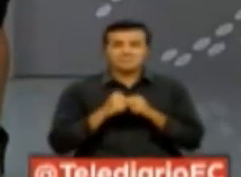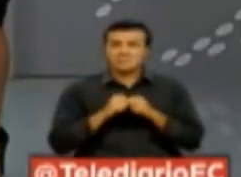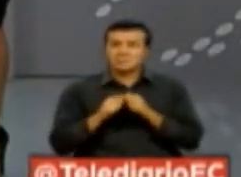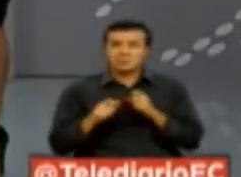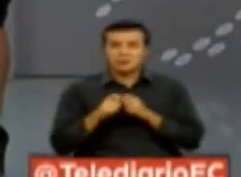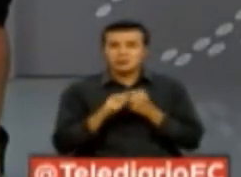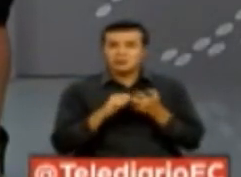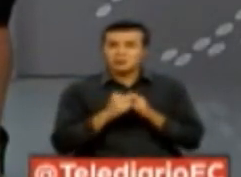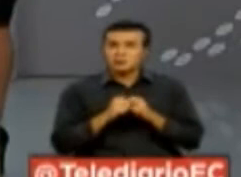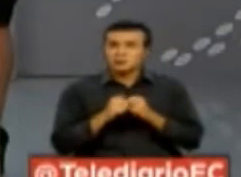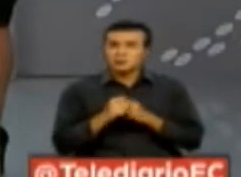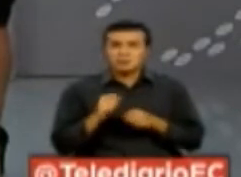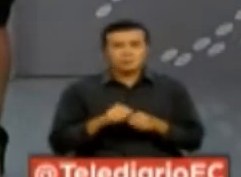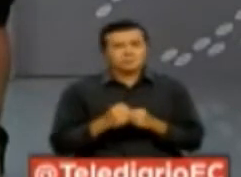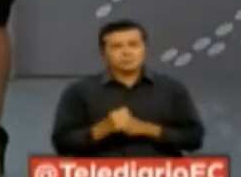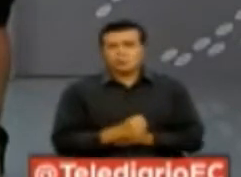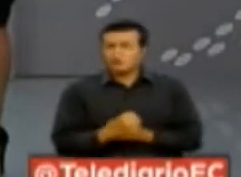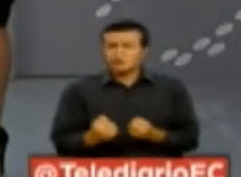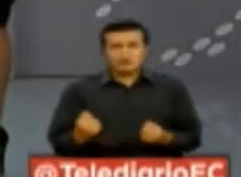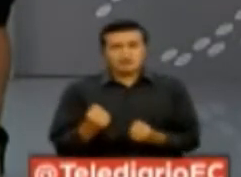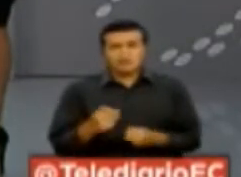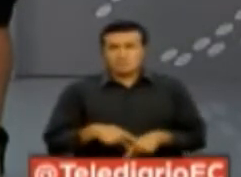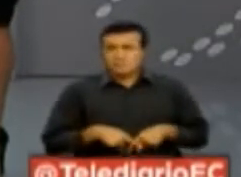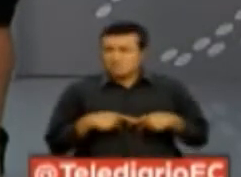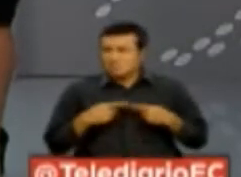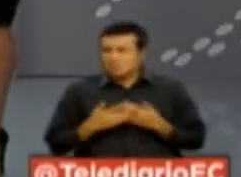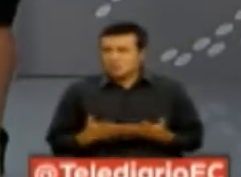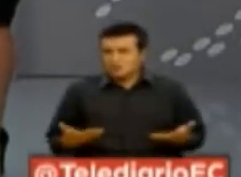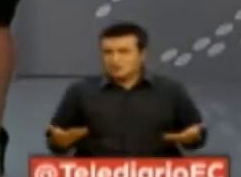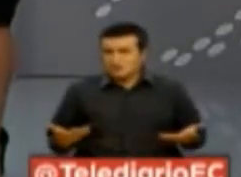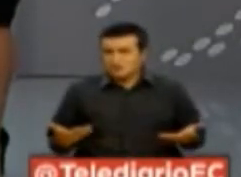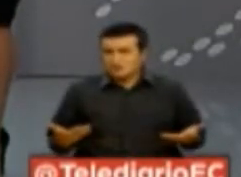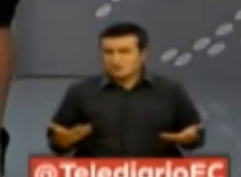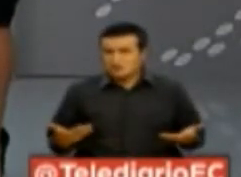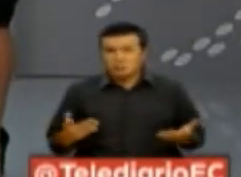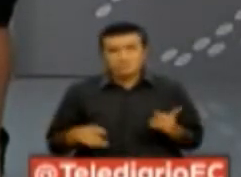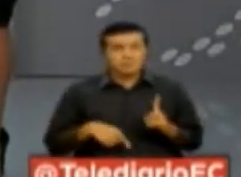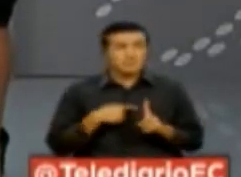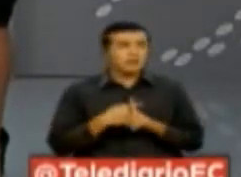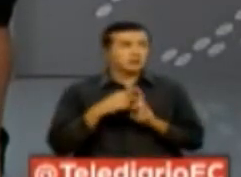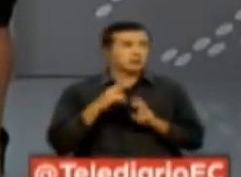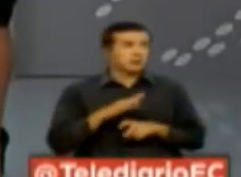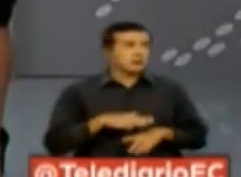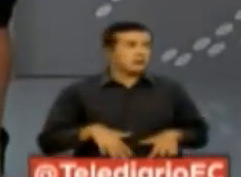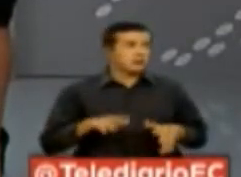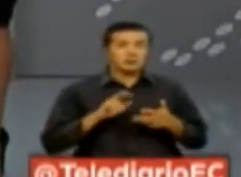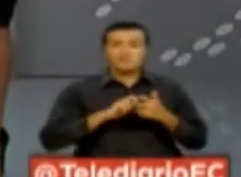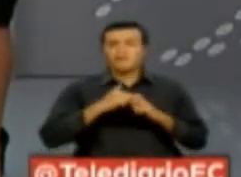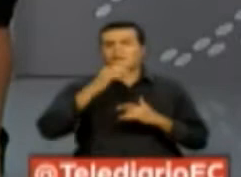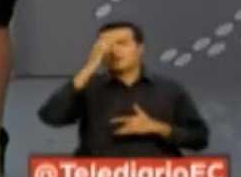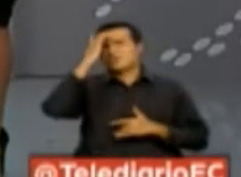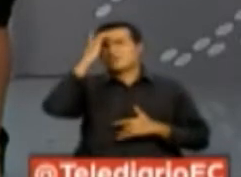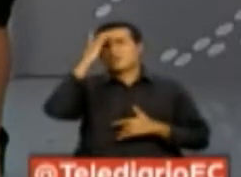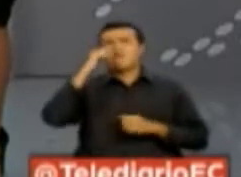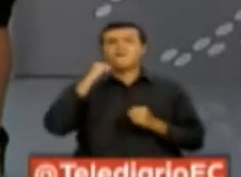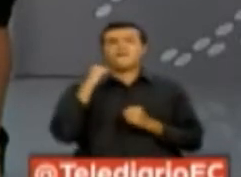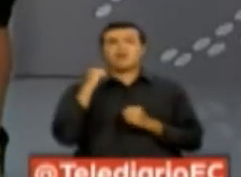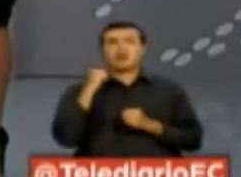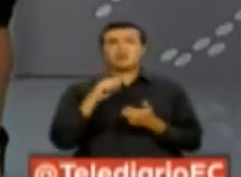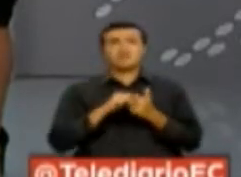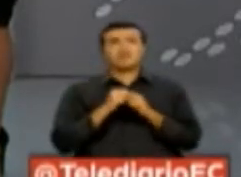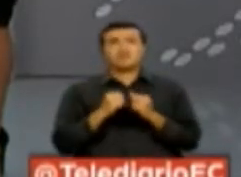estas personas sofía porque no se puede vivir bajo estas condiciones ósea y también hay que sumarle el tema de que pues las enfermedades estacionarias